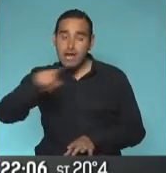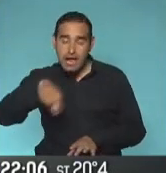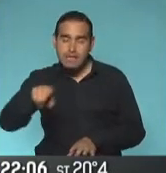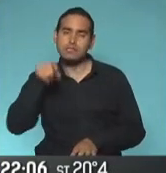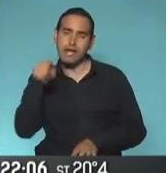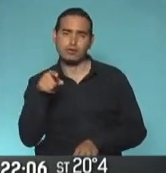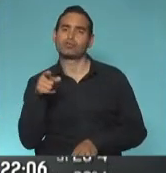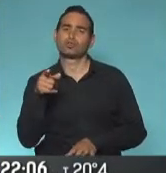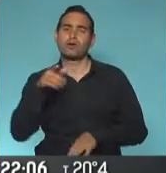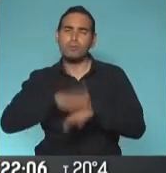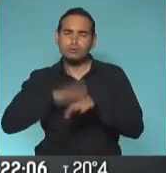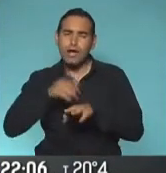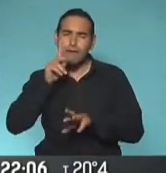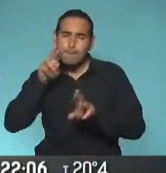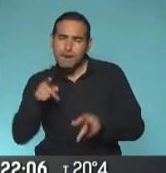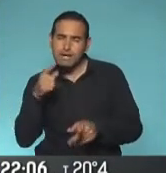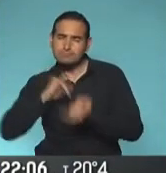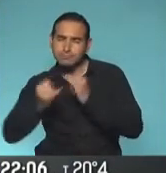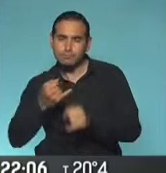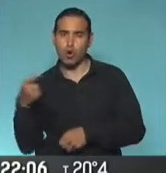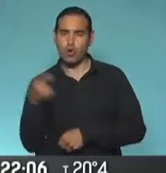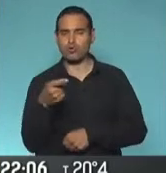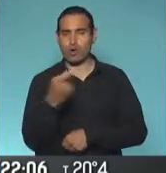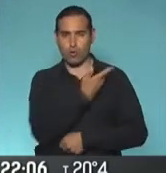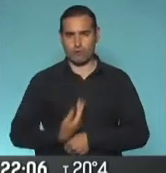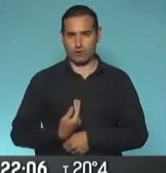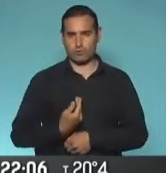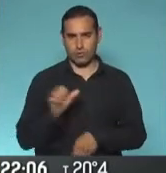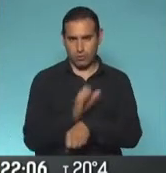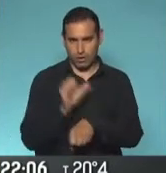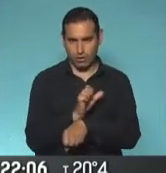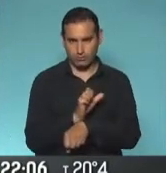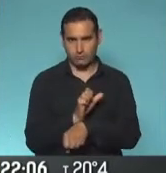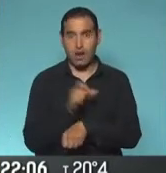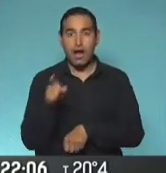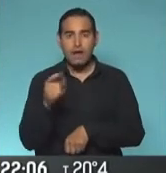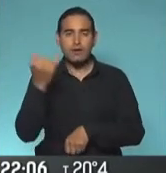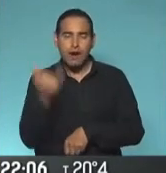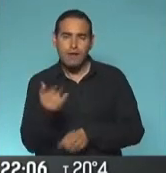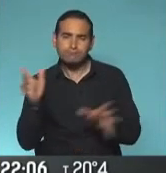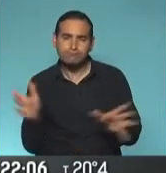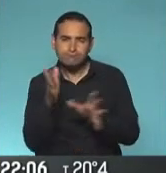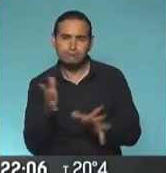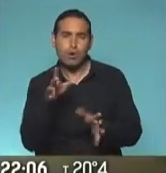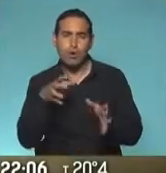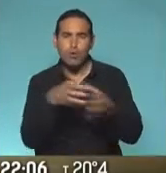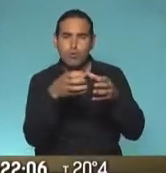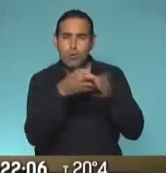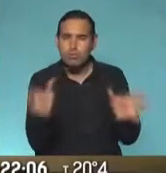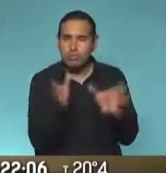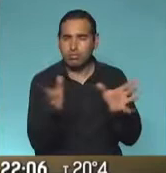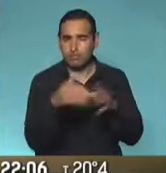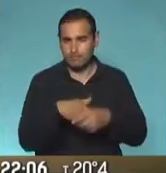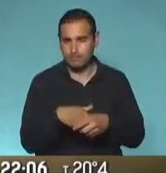están detrás de este intento de golpe de Estado y están usando e instrumentalizando algunos sectores indígenas.